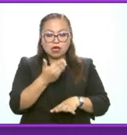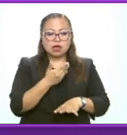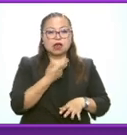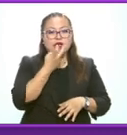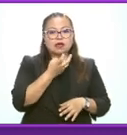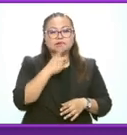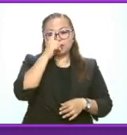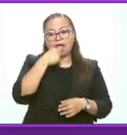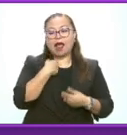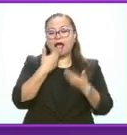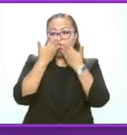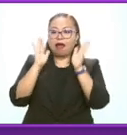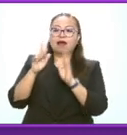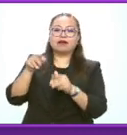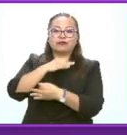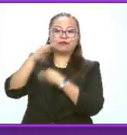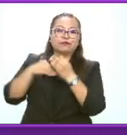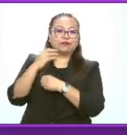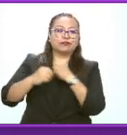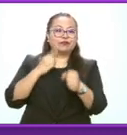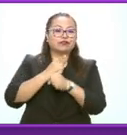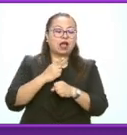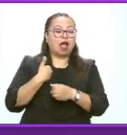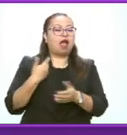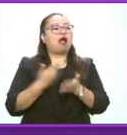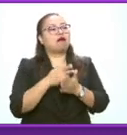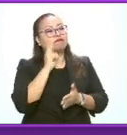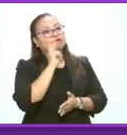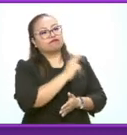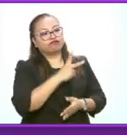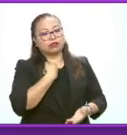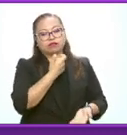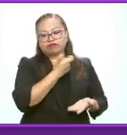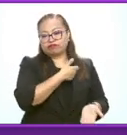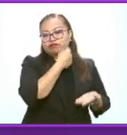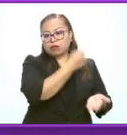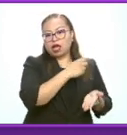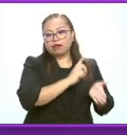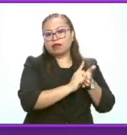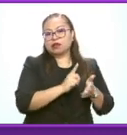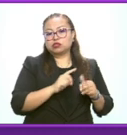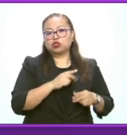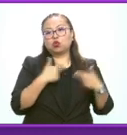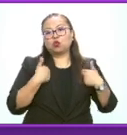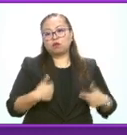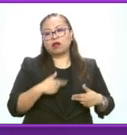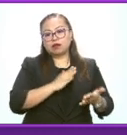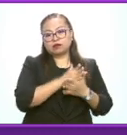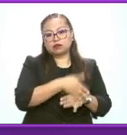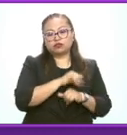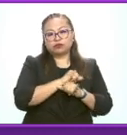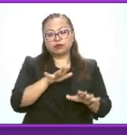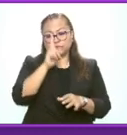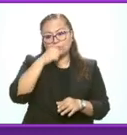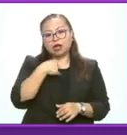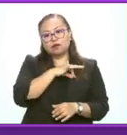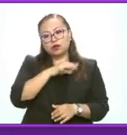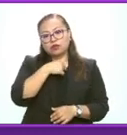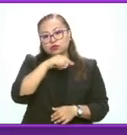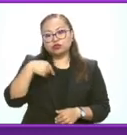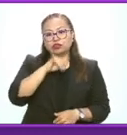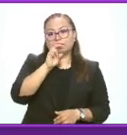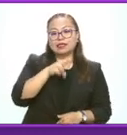a toda la sociedad una vez más el instrumental o el uso instrumental del derecho humano de acceso a la información que garantiza este